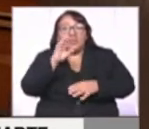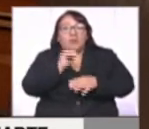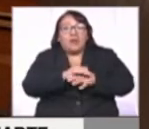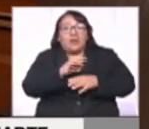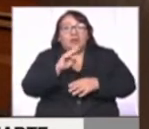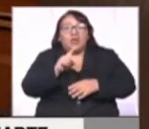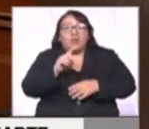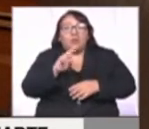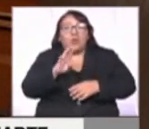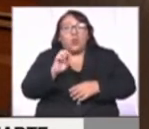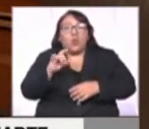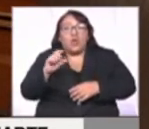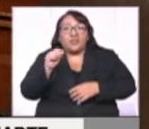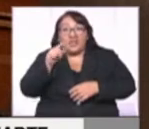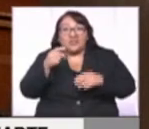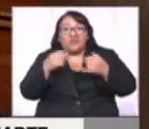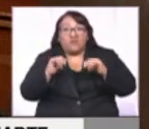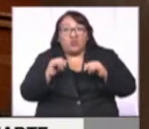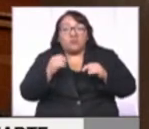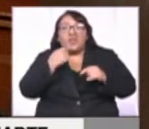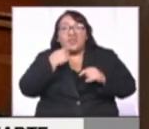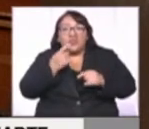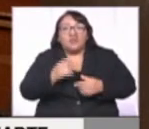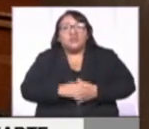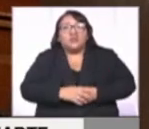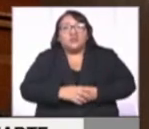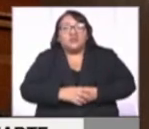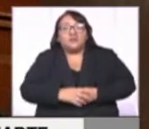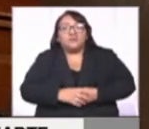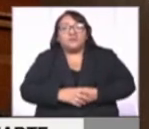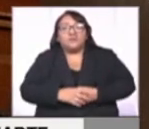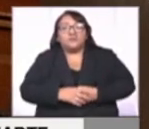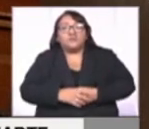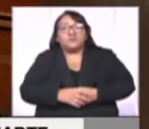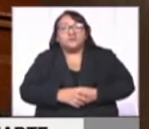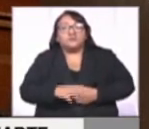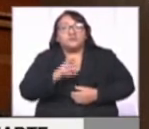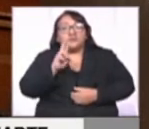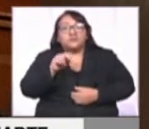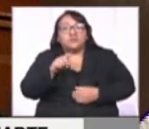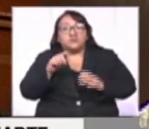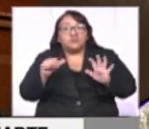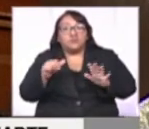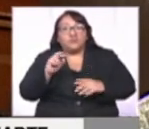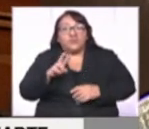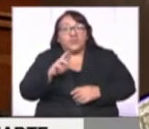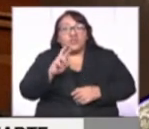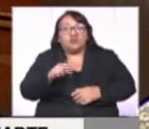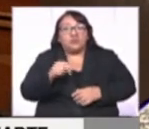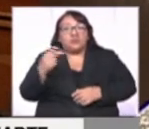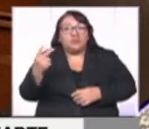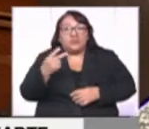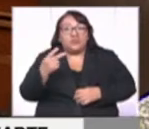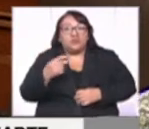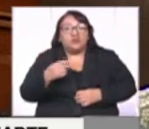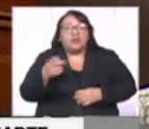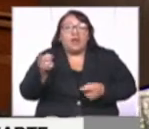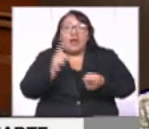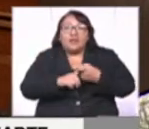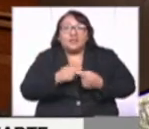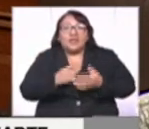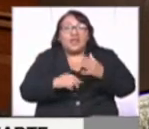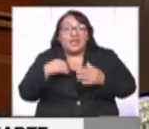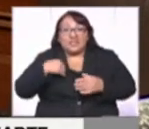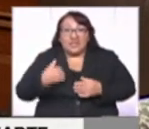de Boluarte. Y este informe analiza información entre el 2016 y el 2022, es decir, hasta que la